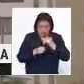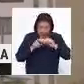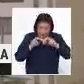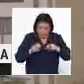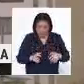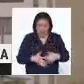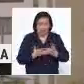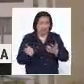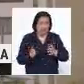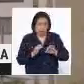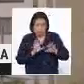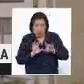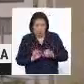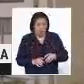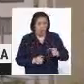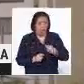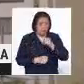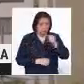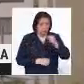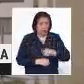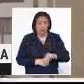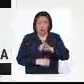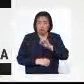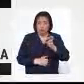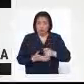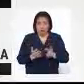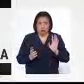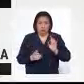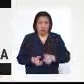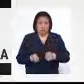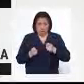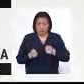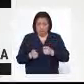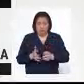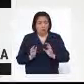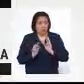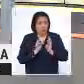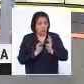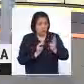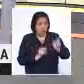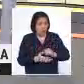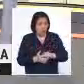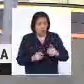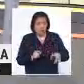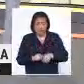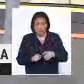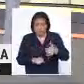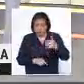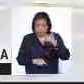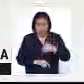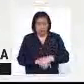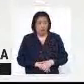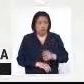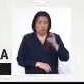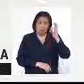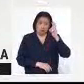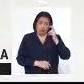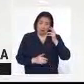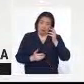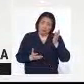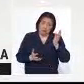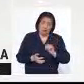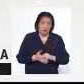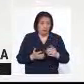su elaboración junto al reportero Jorge Det empezó a ser hostigado vía WhatsApp y llamadas telefónicas. Por razones